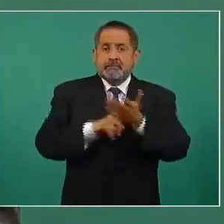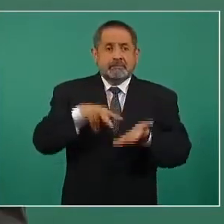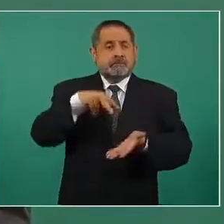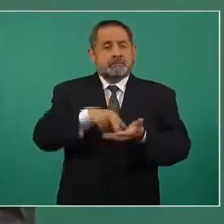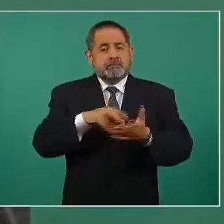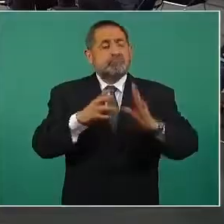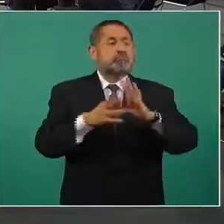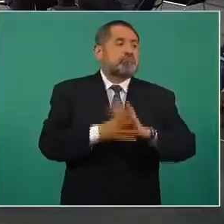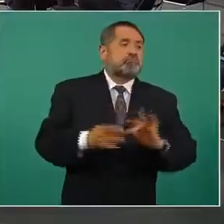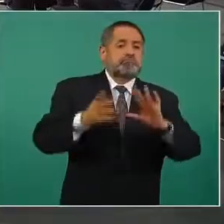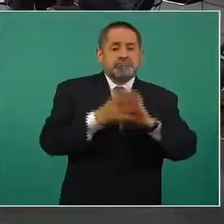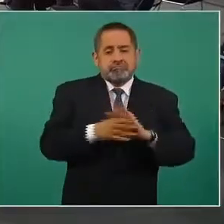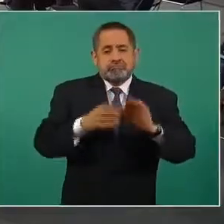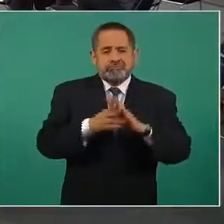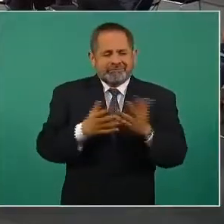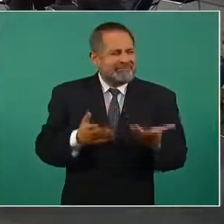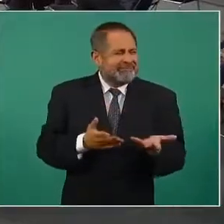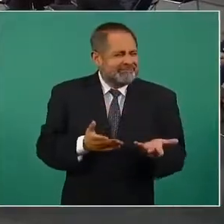Iban